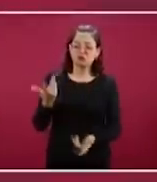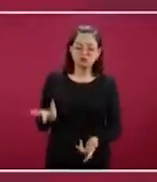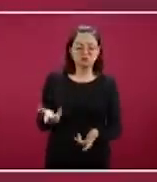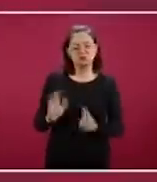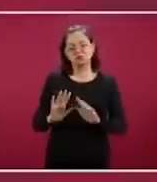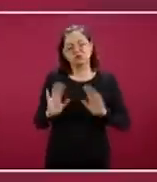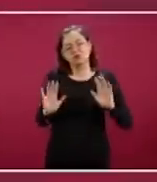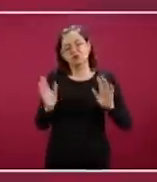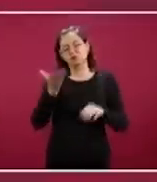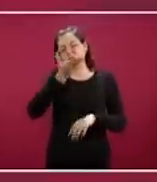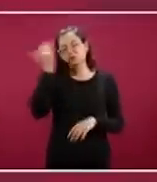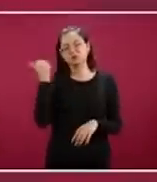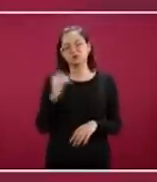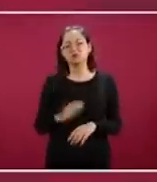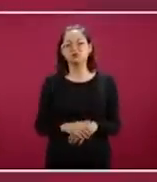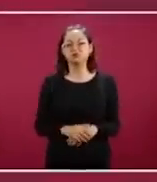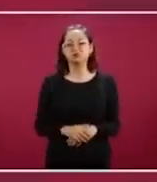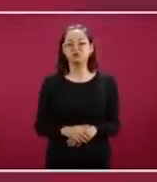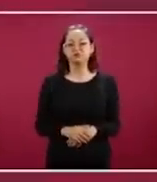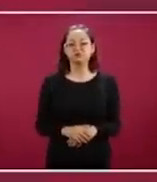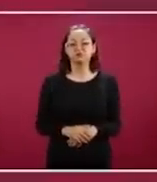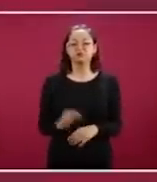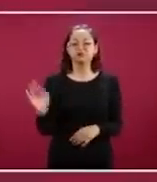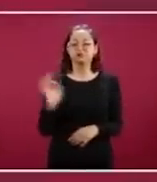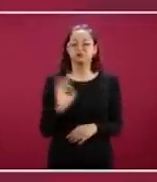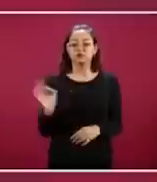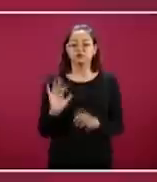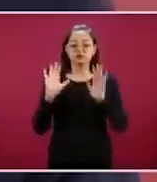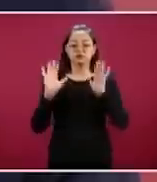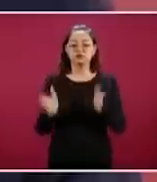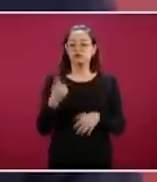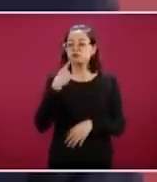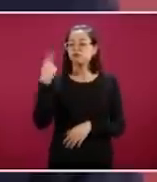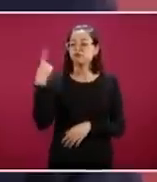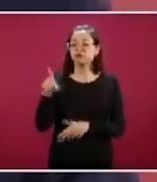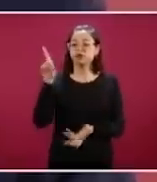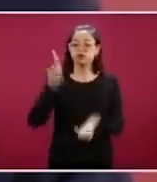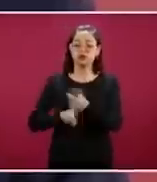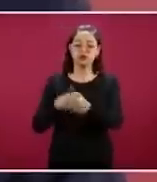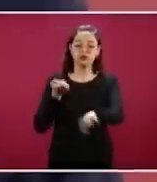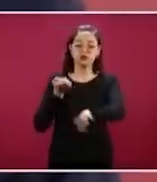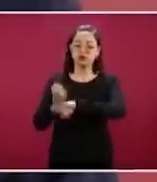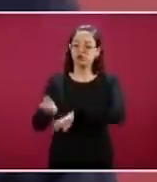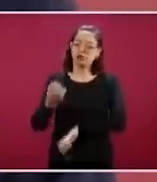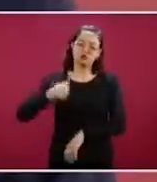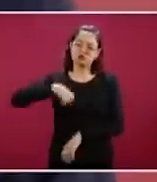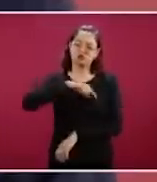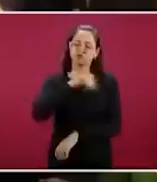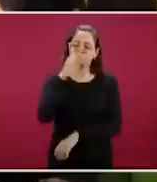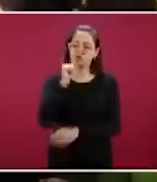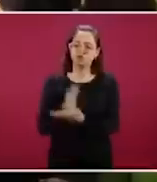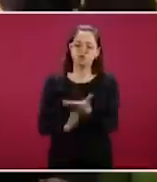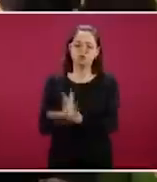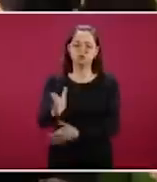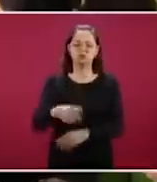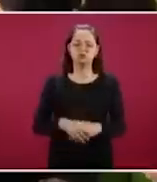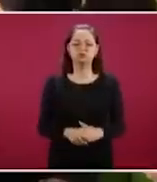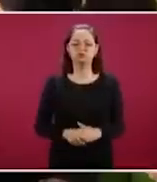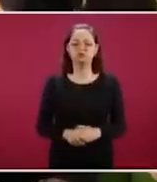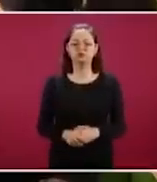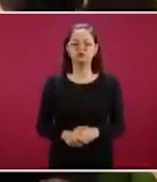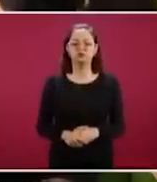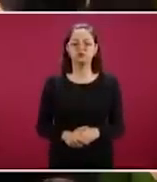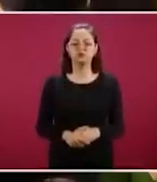ser que la denuncia se haya presentado en el estado y no nos corresponde a nosotros.